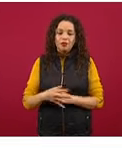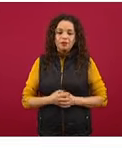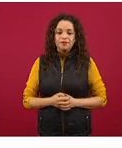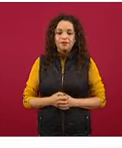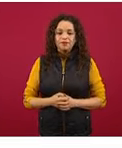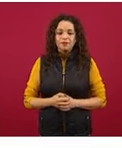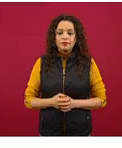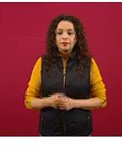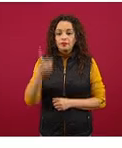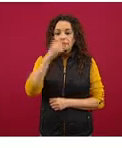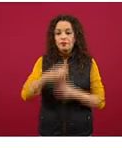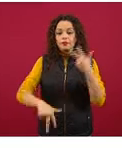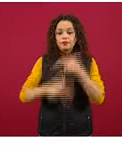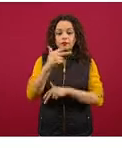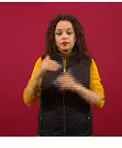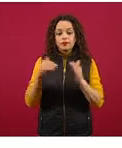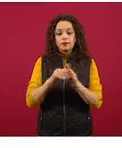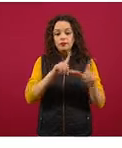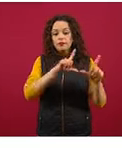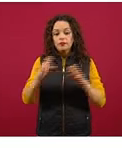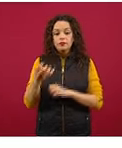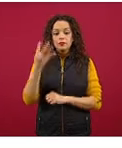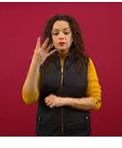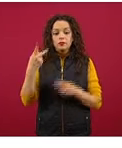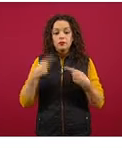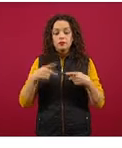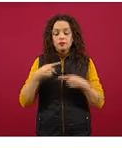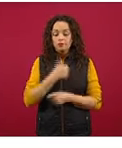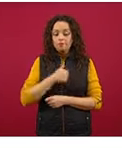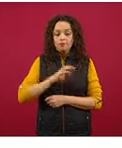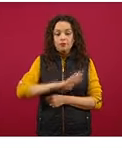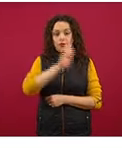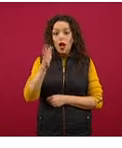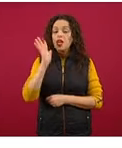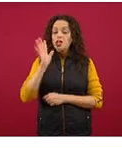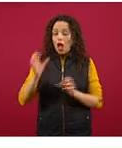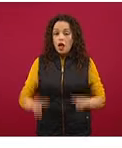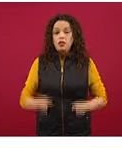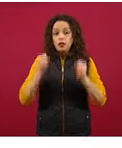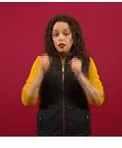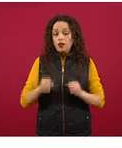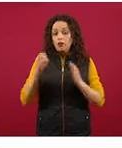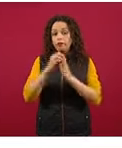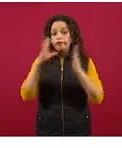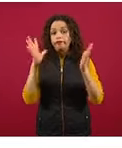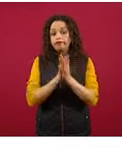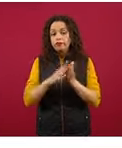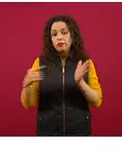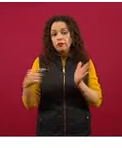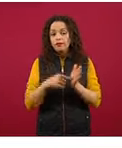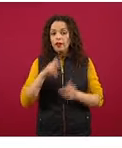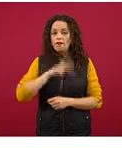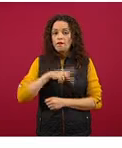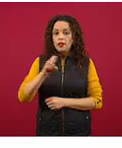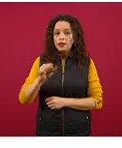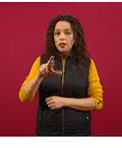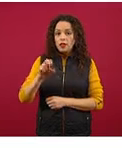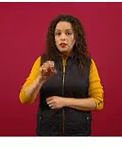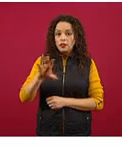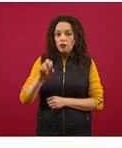de 113.704 defunciones confirmadas al virus SARS-CoV-2,